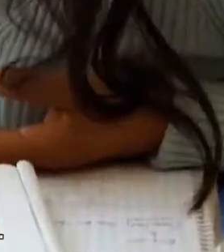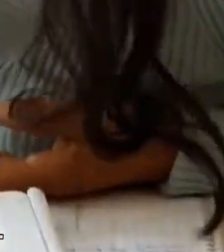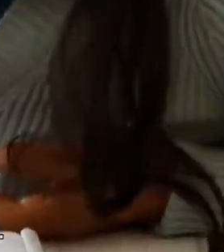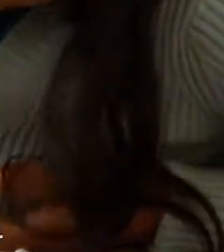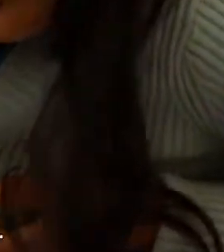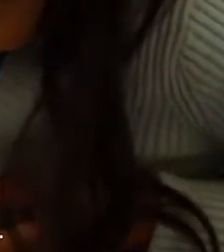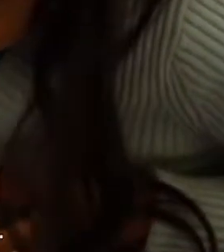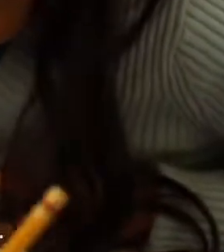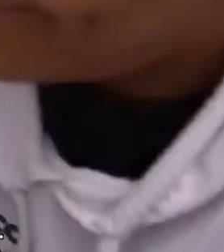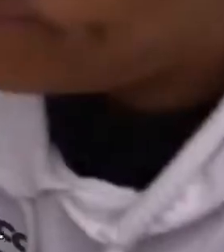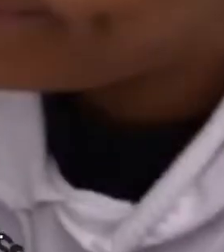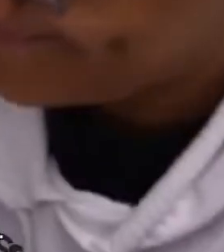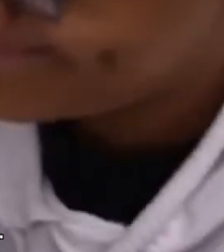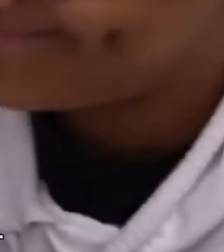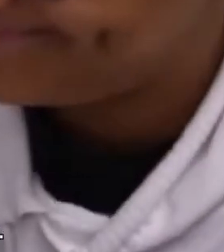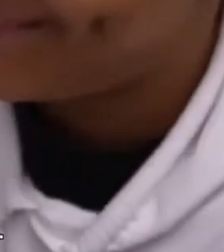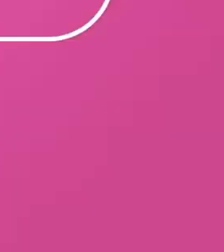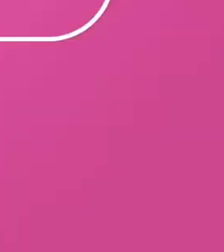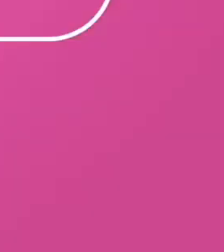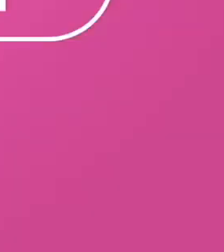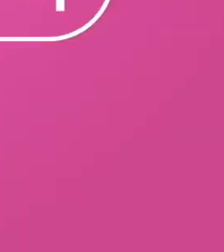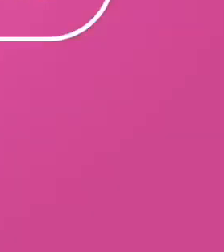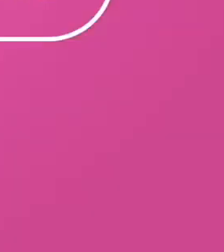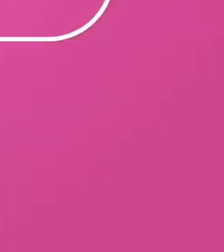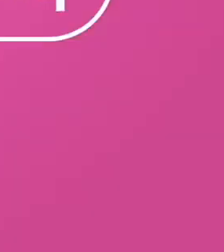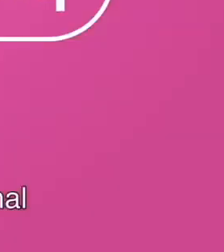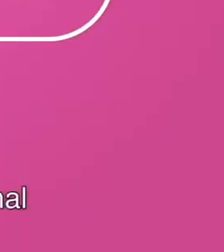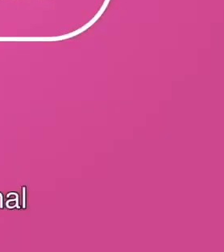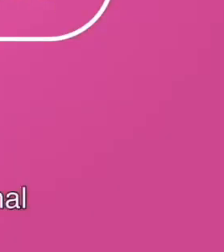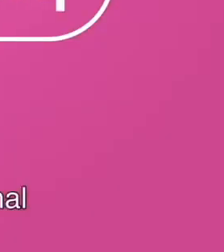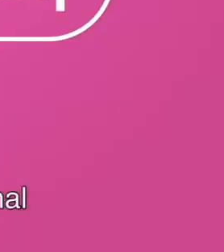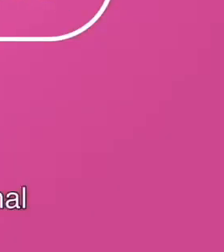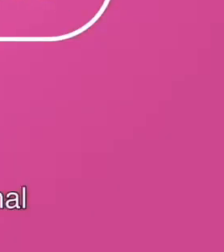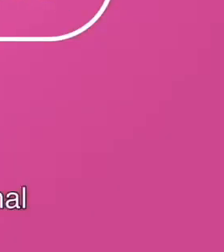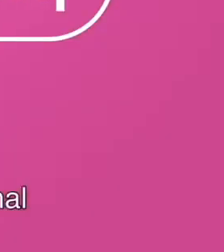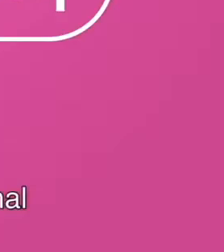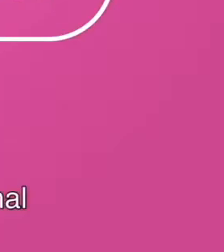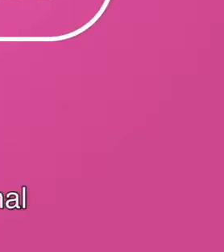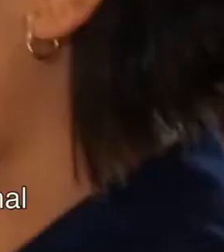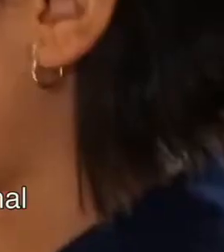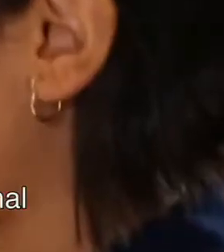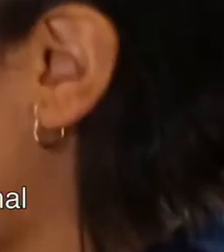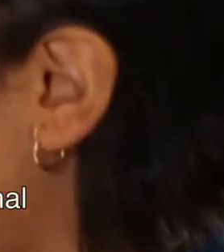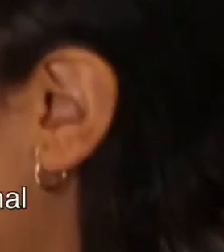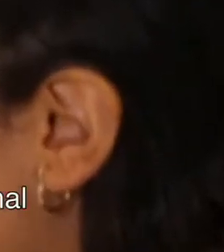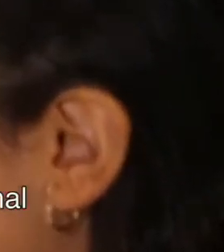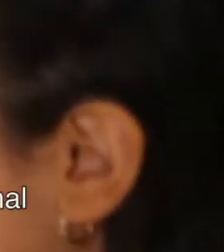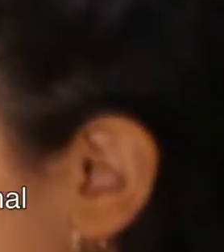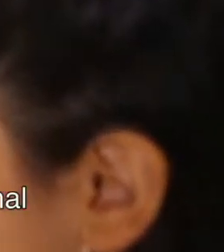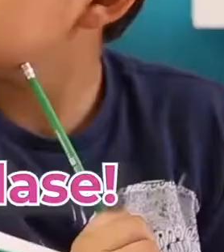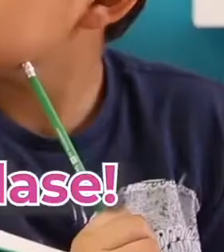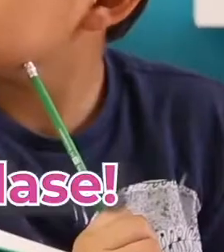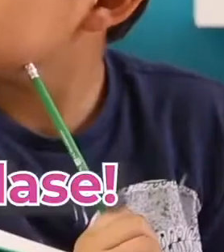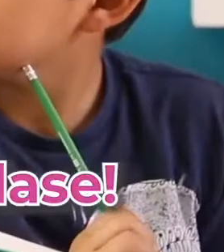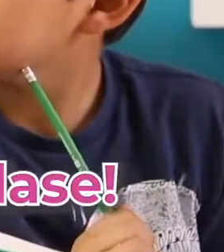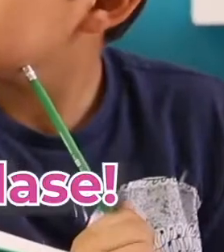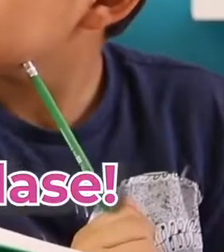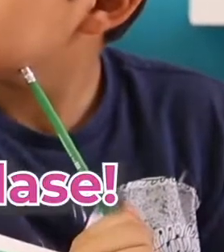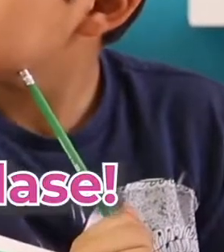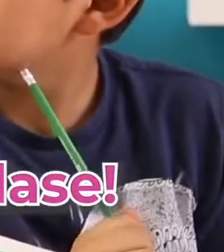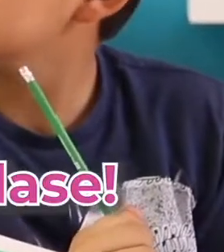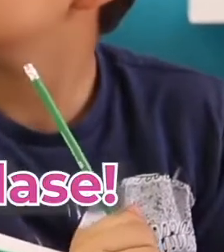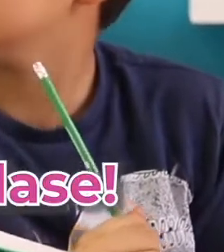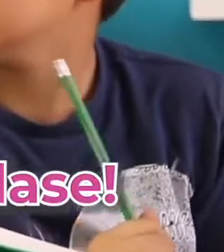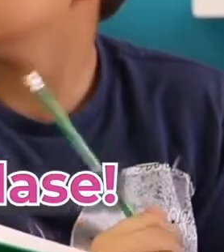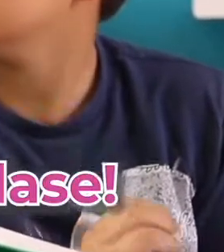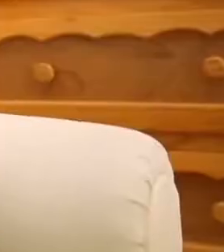mientras podemos estar juntos otra vez. Consulta las guías para saber en qué canal y a qué hora le toca a tu nivel escolar y no te pierdas